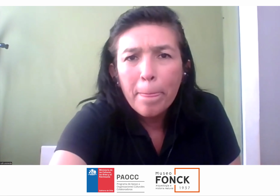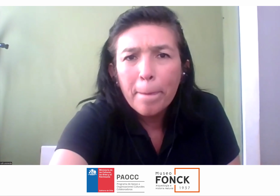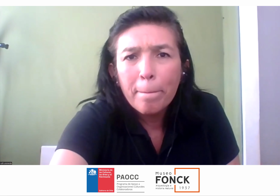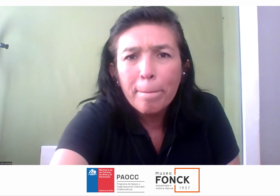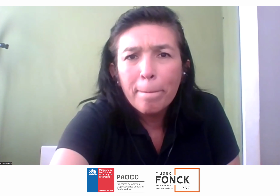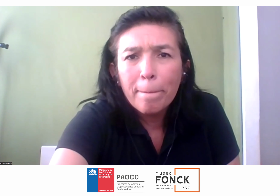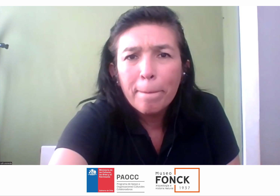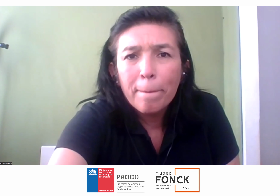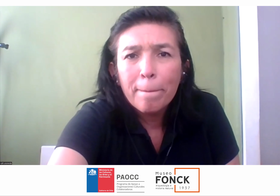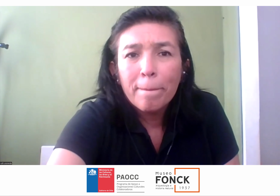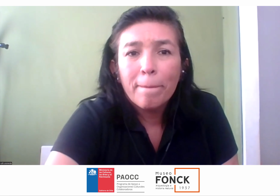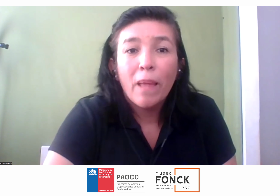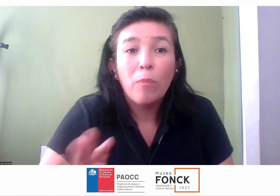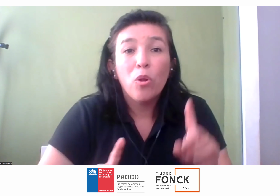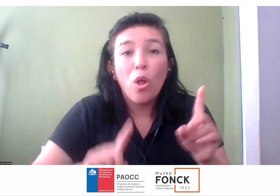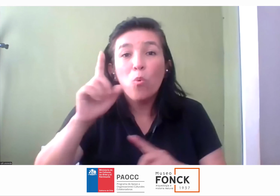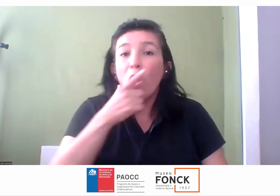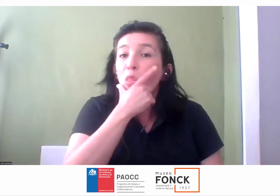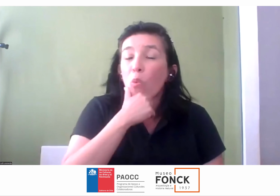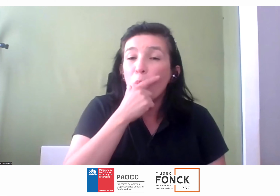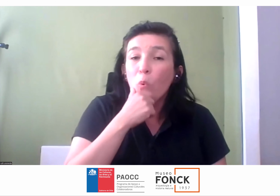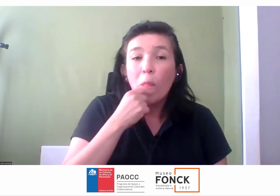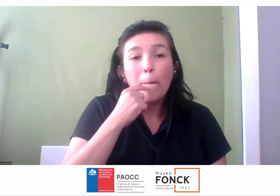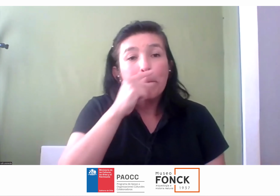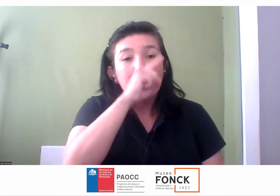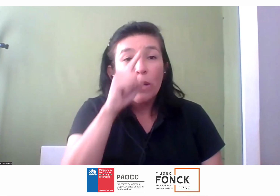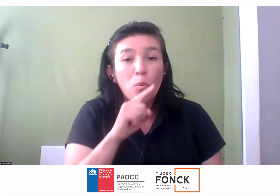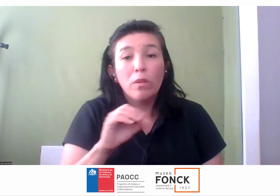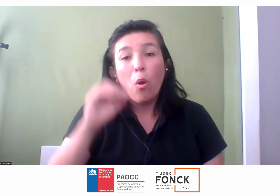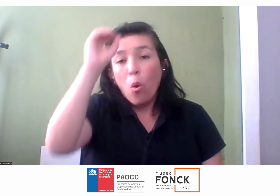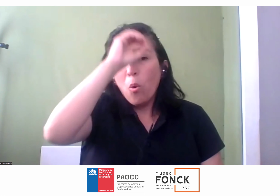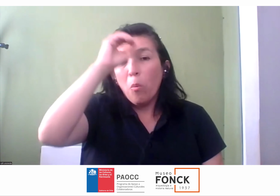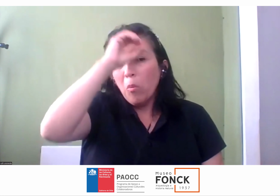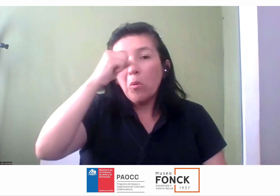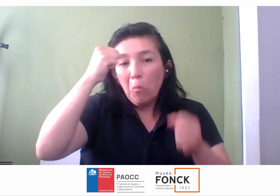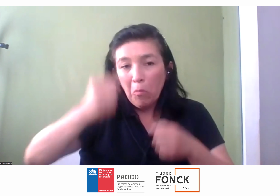si a alguien le quedó alguna duda o quiere comentar algo.